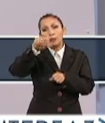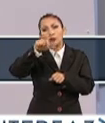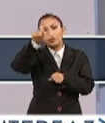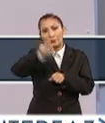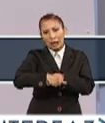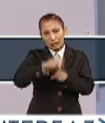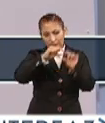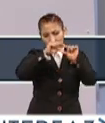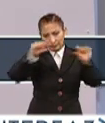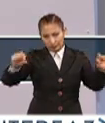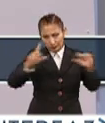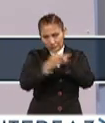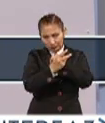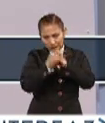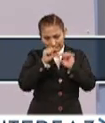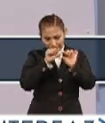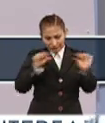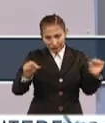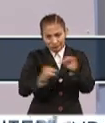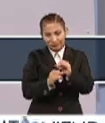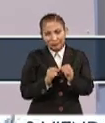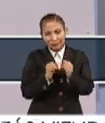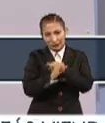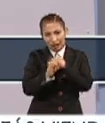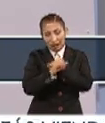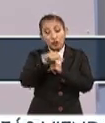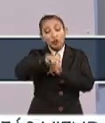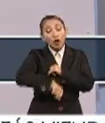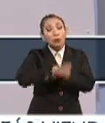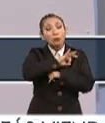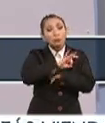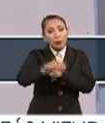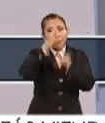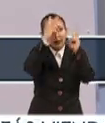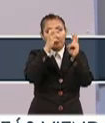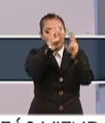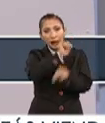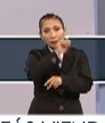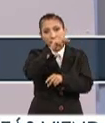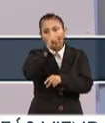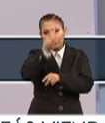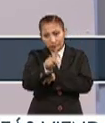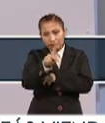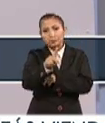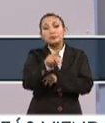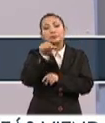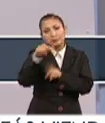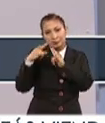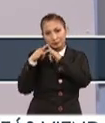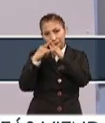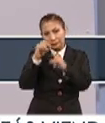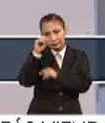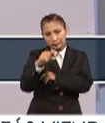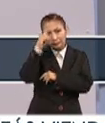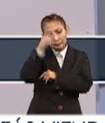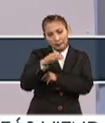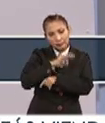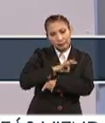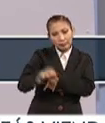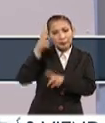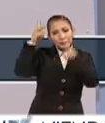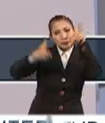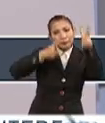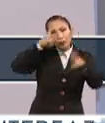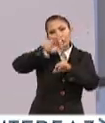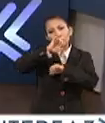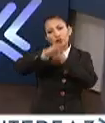www.ferialibrosalud.unam.mx. Ya tenemos ahí en pantalla. Ok, y a partir del día de hoy van a poder descargar la app justamente de la feria para que puedan visitar